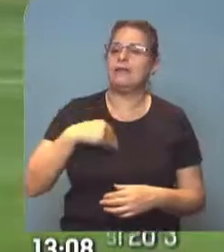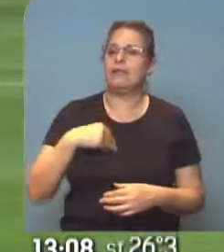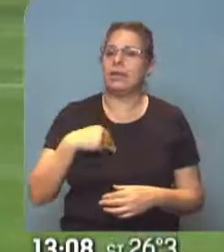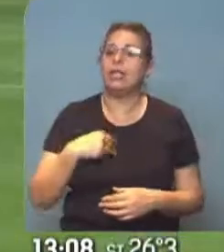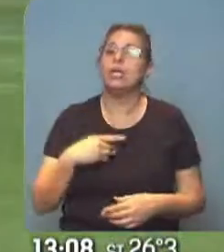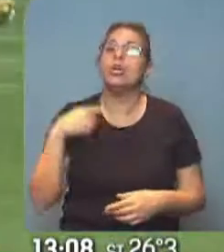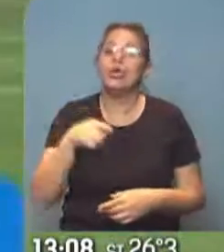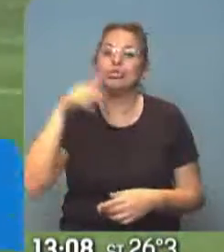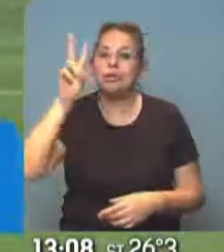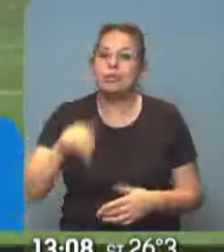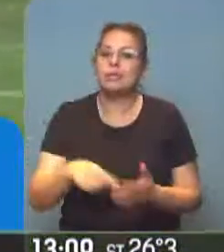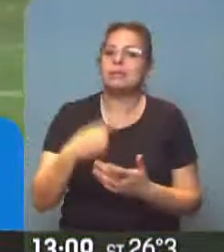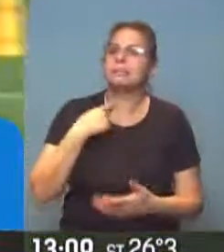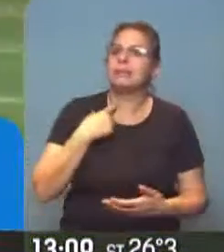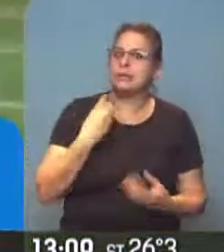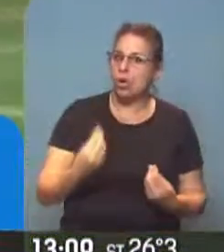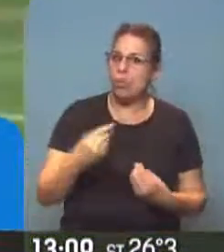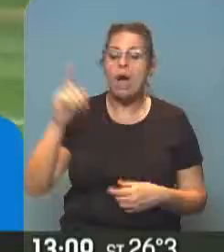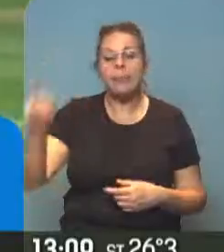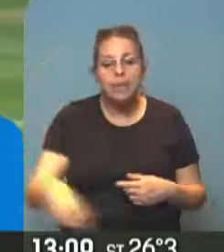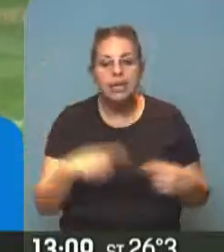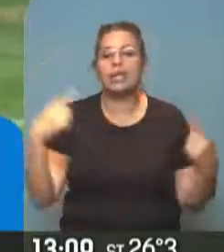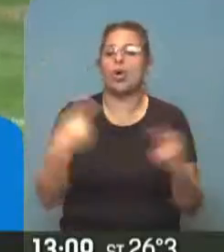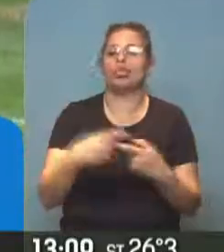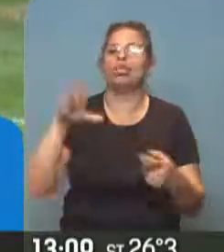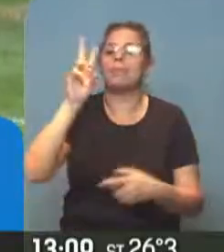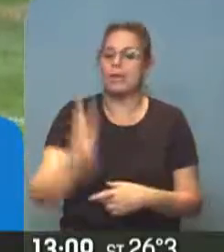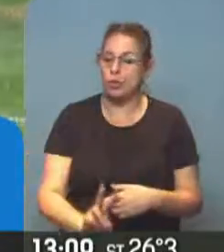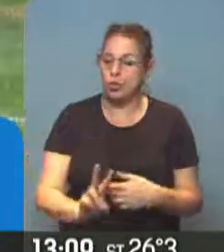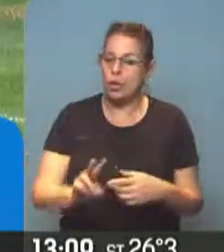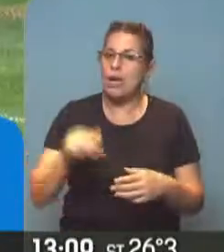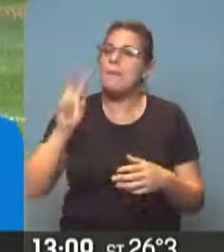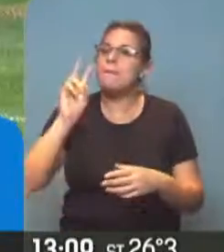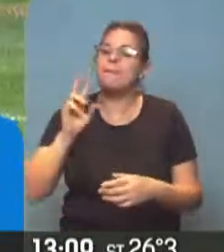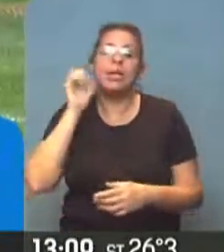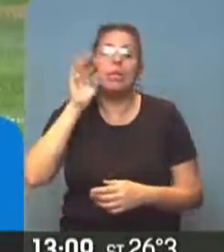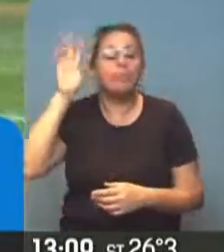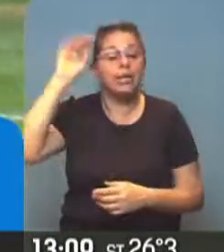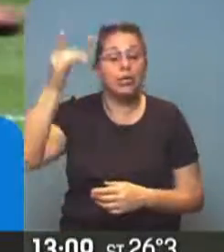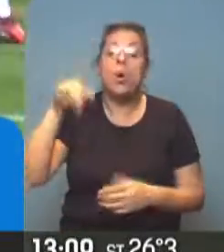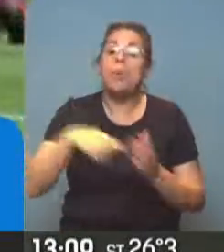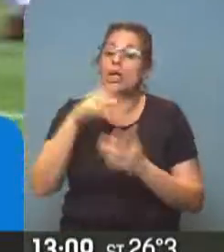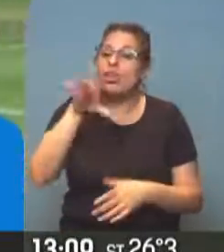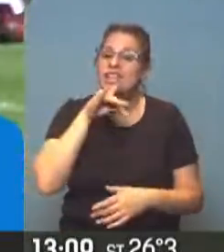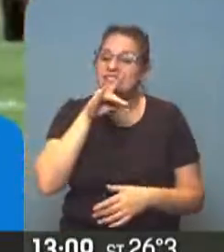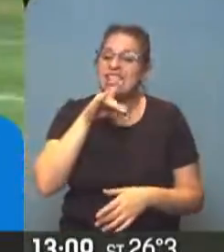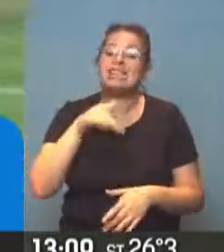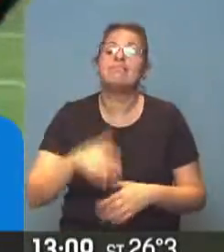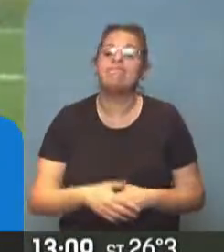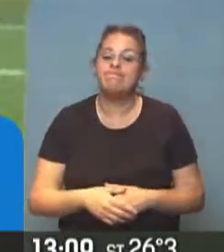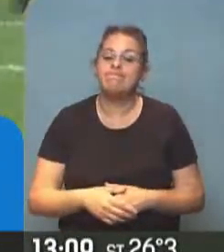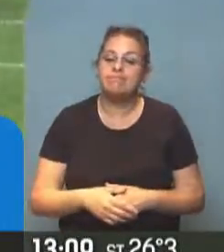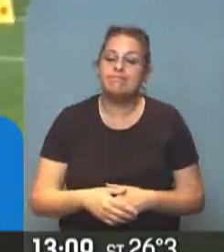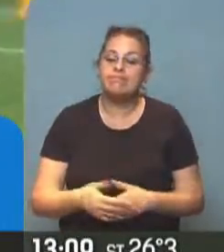lo que pasó en la cancha de River. Ahora viene Perú en pleno ascenso. Lo cierto es que el técnico de la selección no nos da tampoco